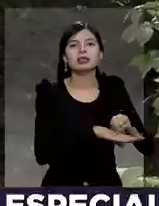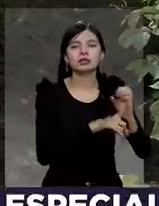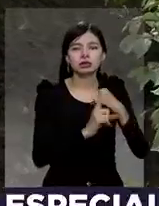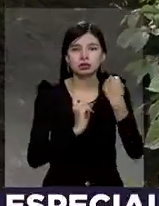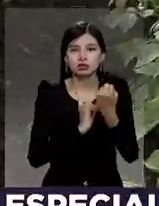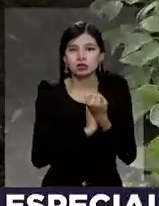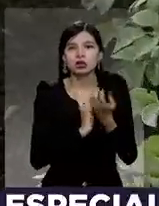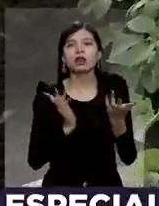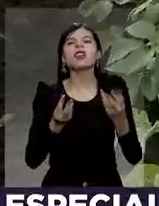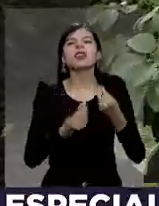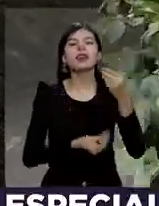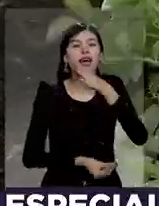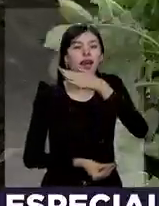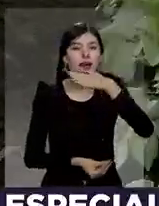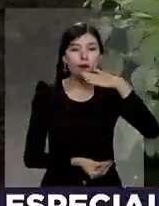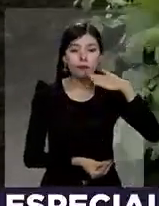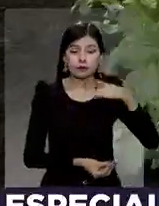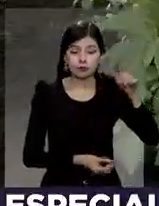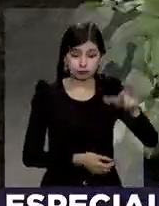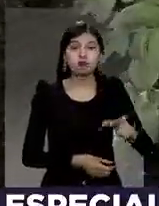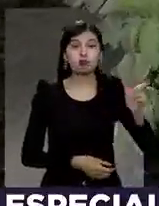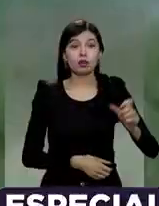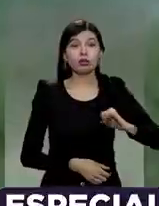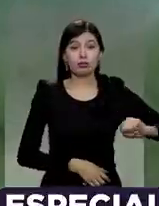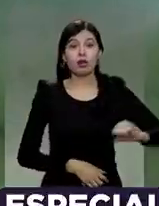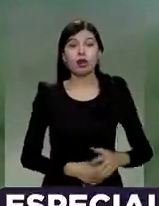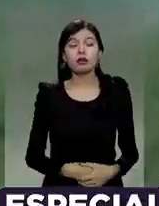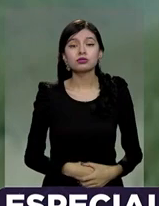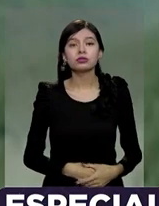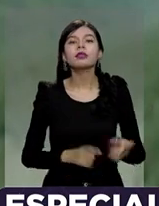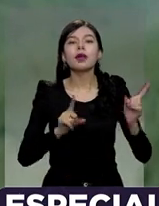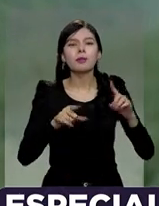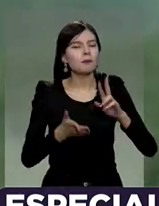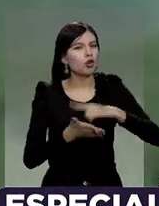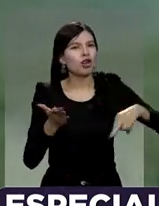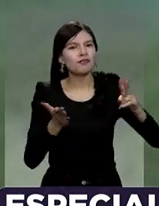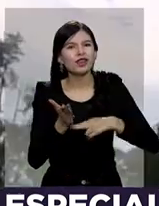reconoce el campesinado como sujeto de derechos, la prohibición del uso del